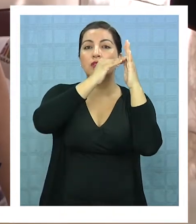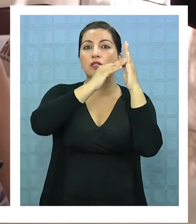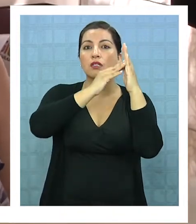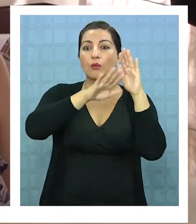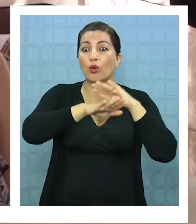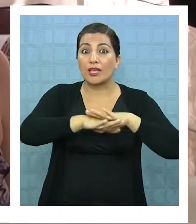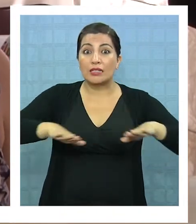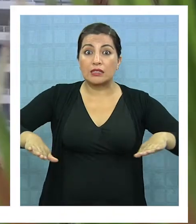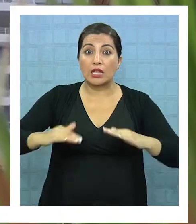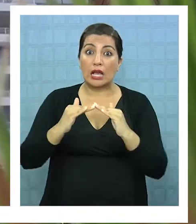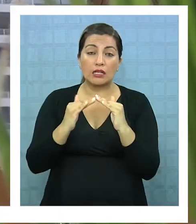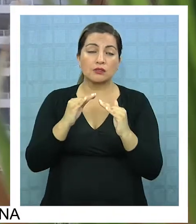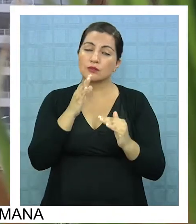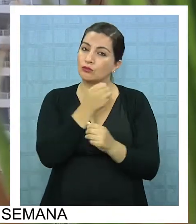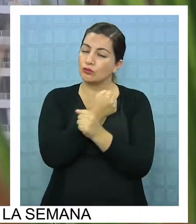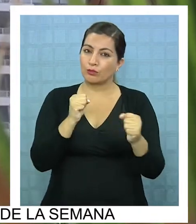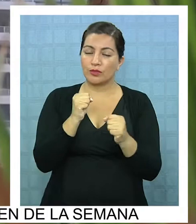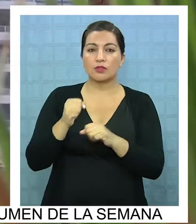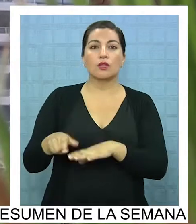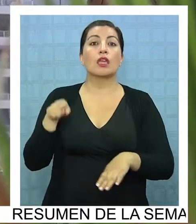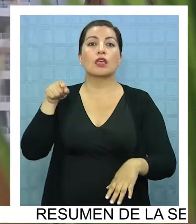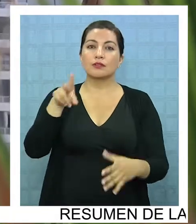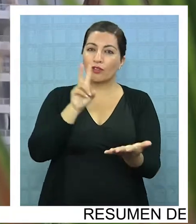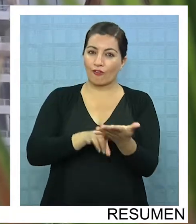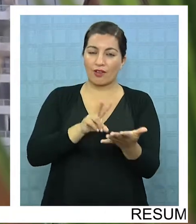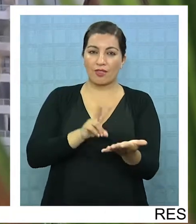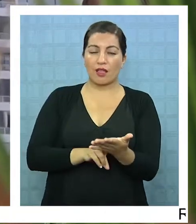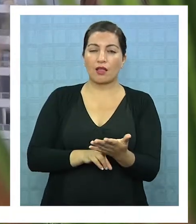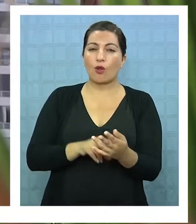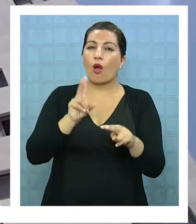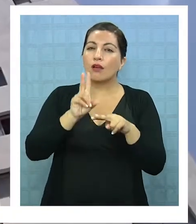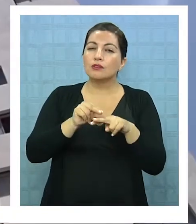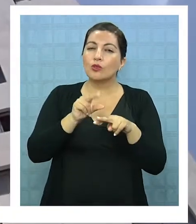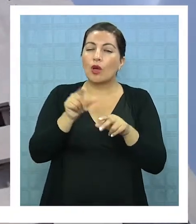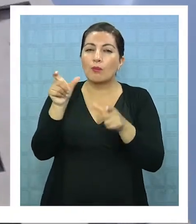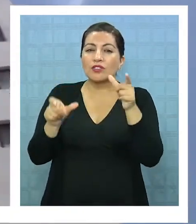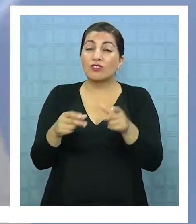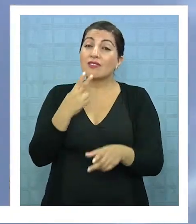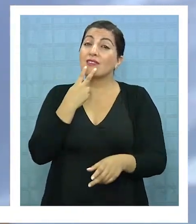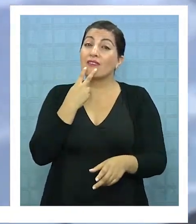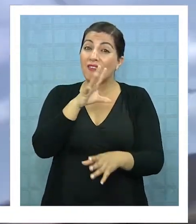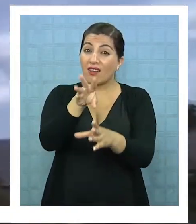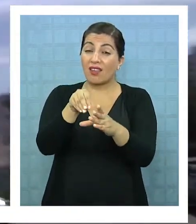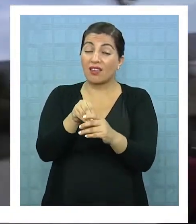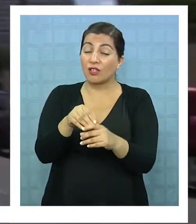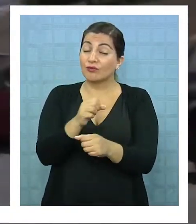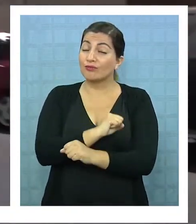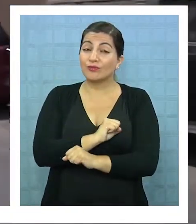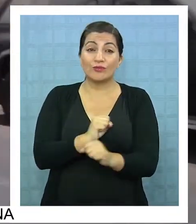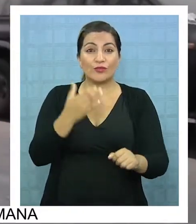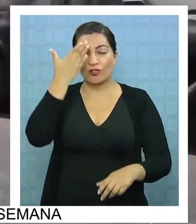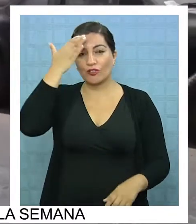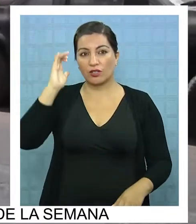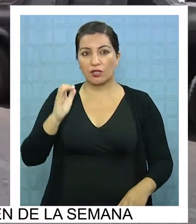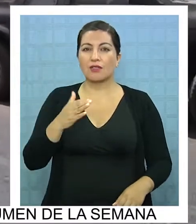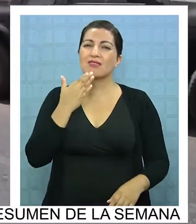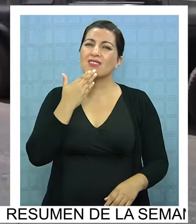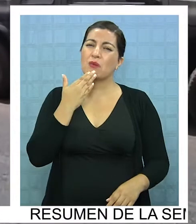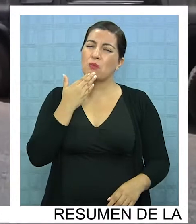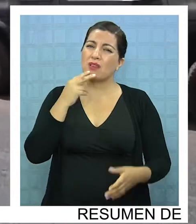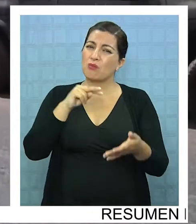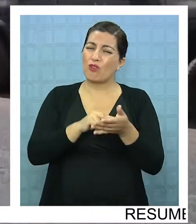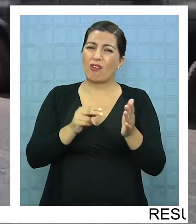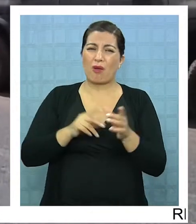en el suelo no hay mucho. Una realidad que los antiguos residentes no se esperaban y que hoy, además del ruido de las obras en